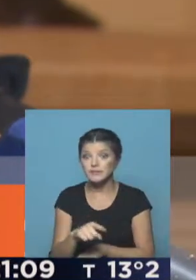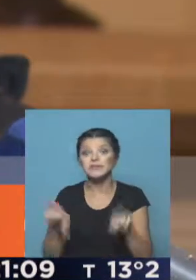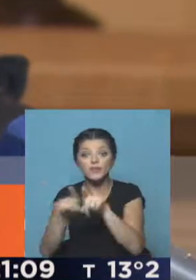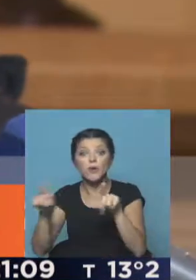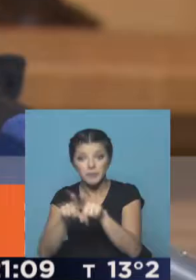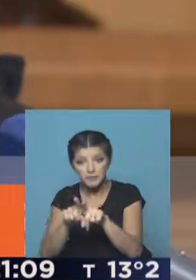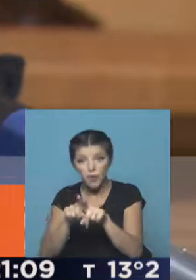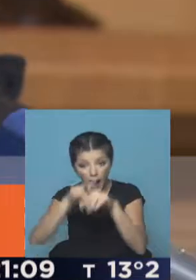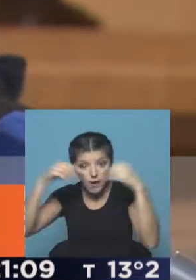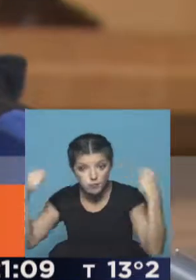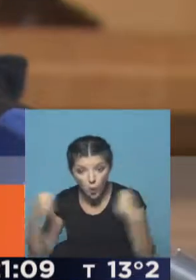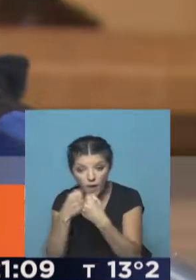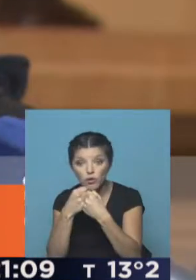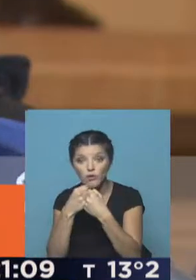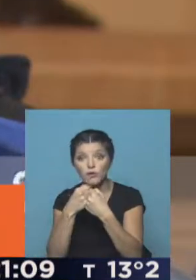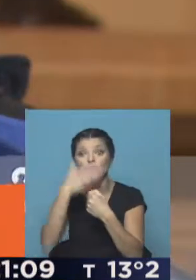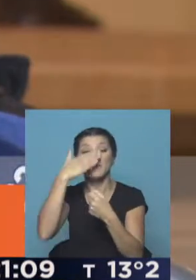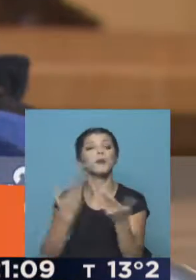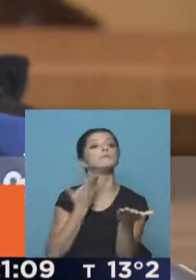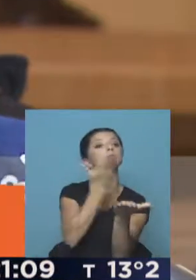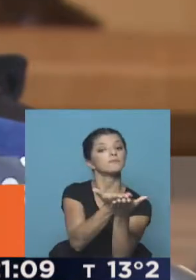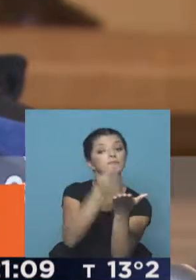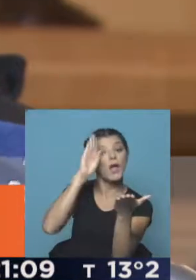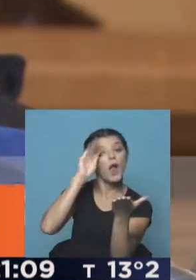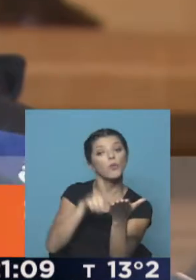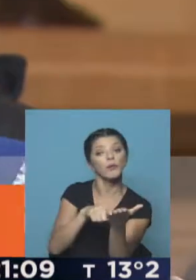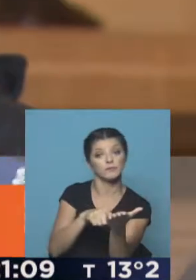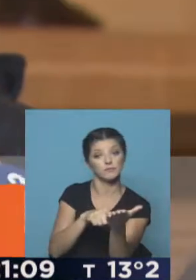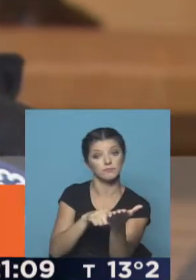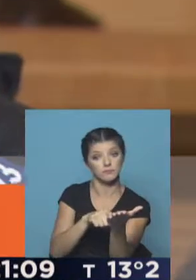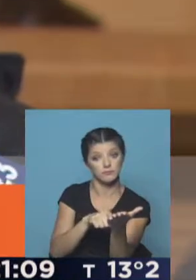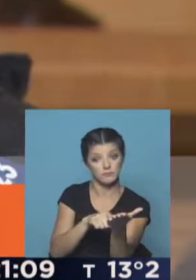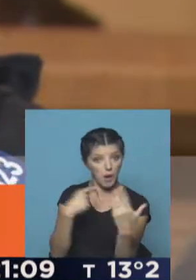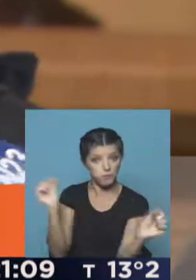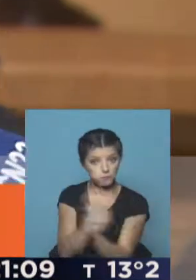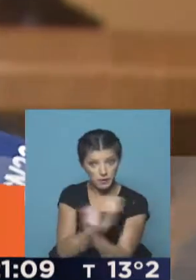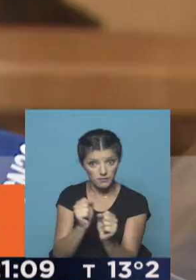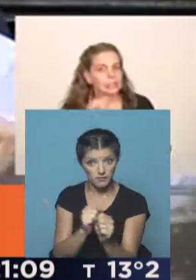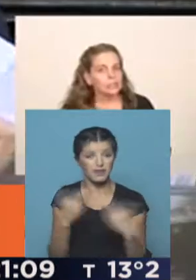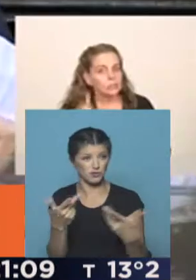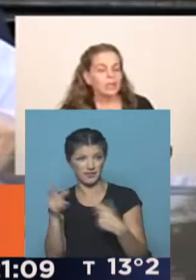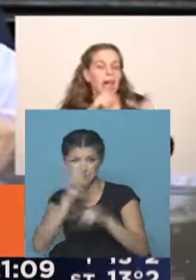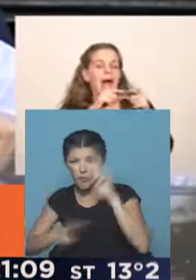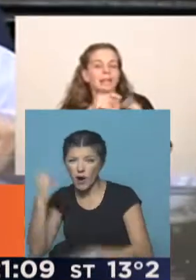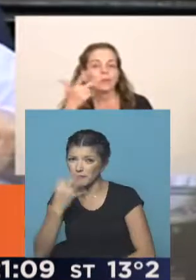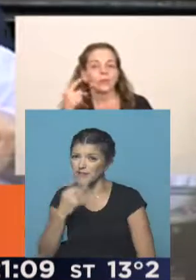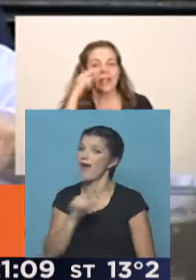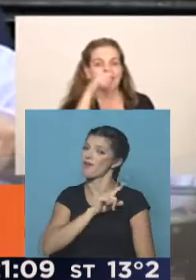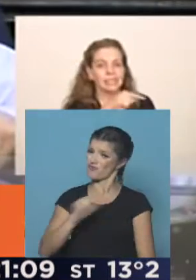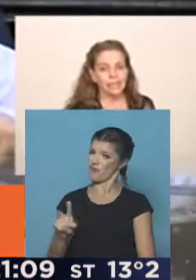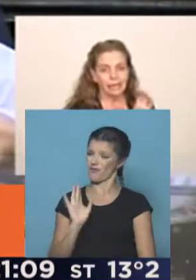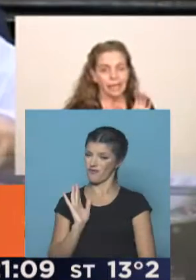acuerdo es el que van a llevar ante un juez para ser homologado. Claramente no se está buscando la verdad, están